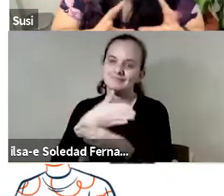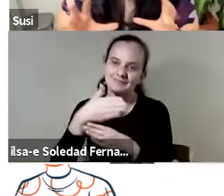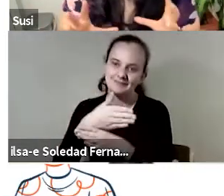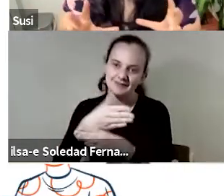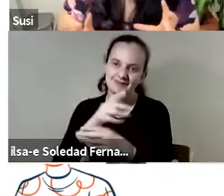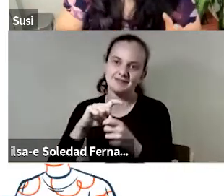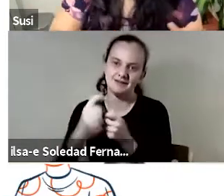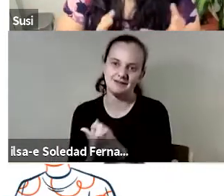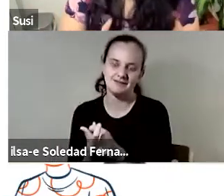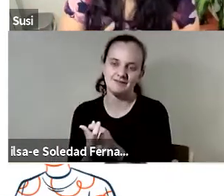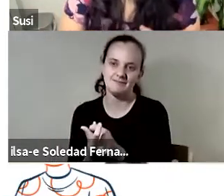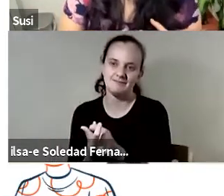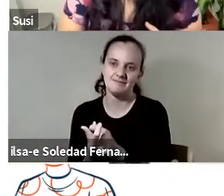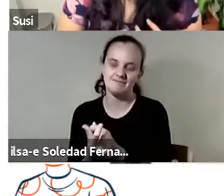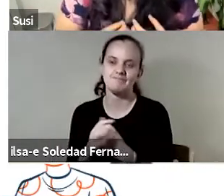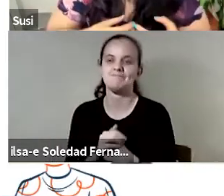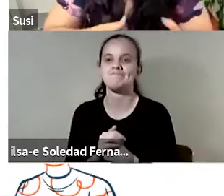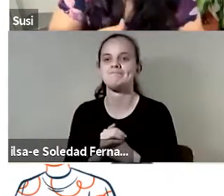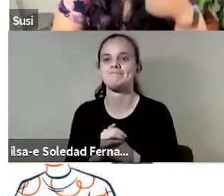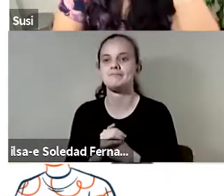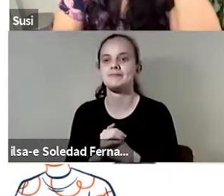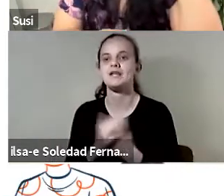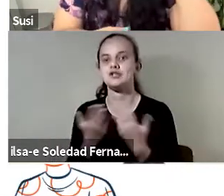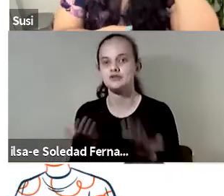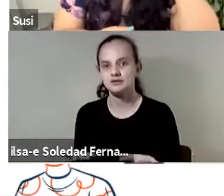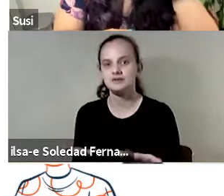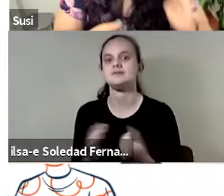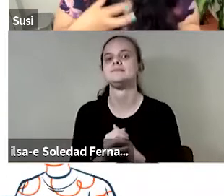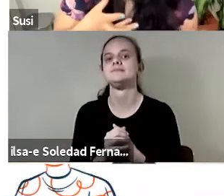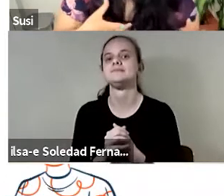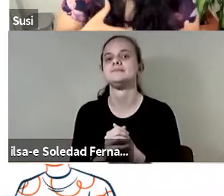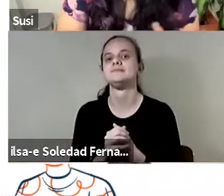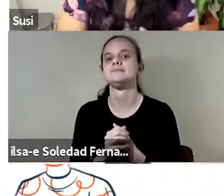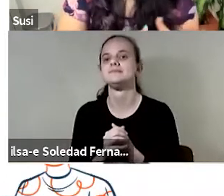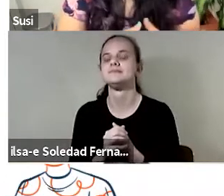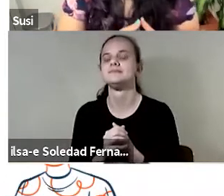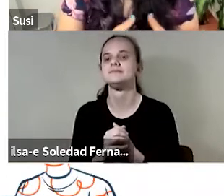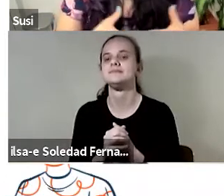sus diversidades puedan llegar a Internet y sumar.